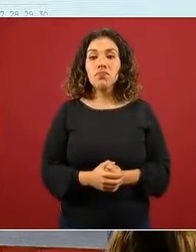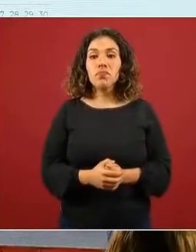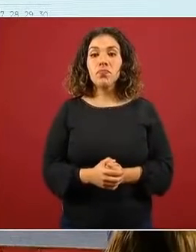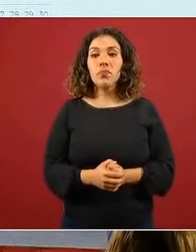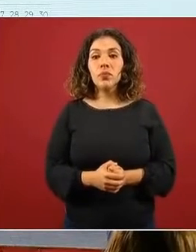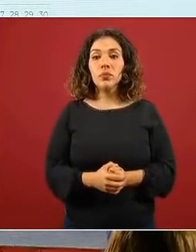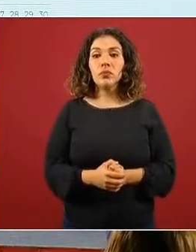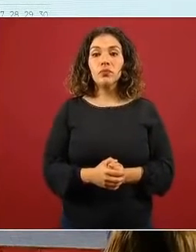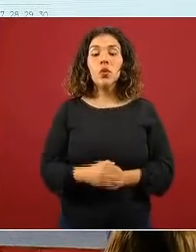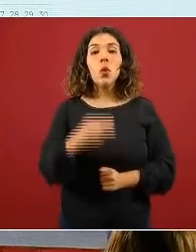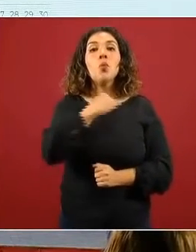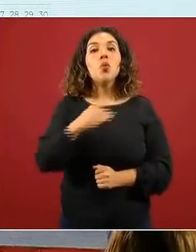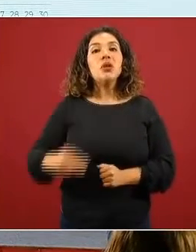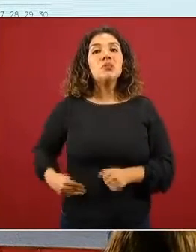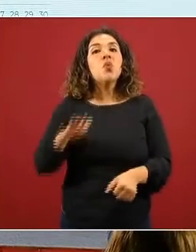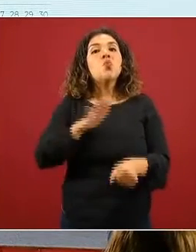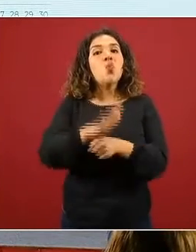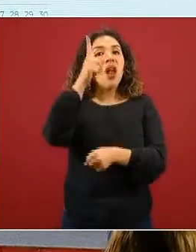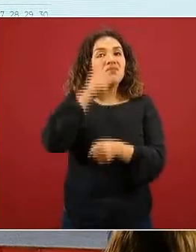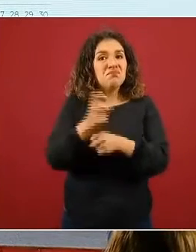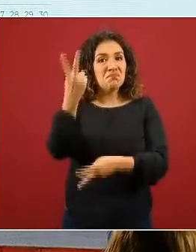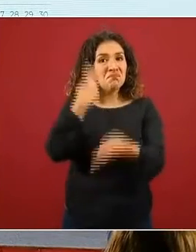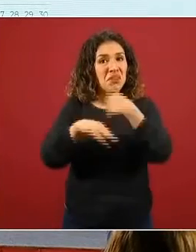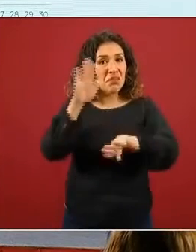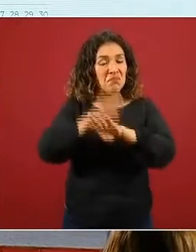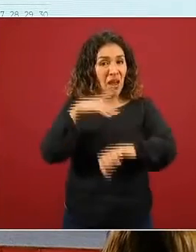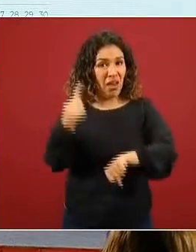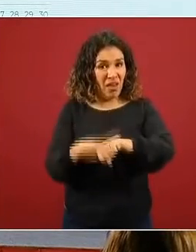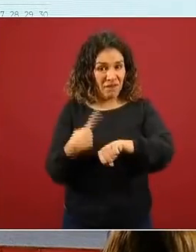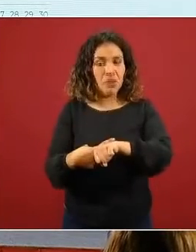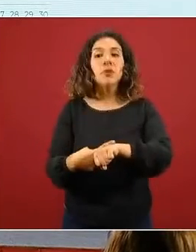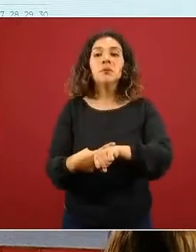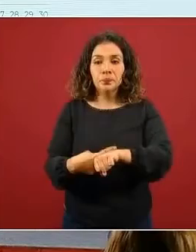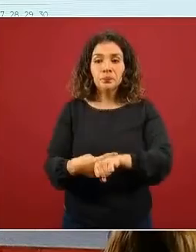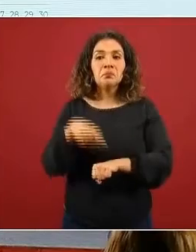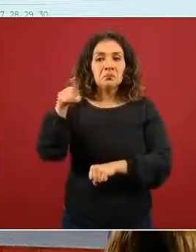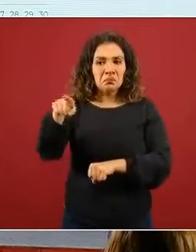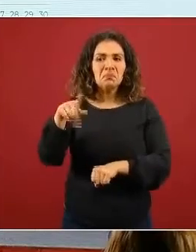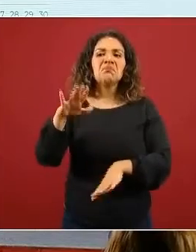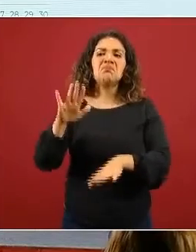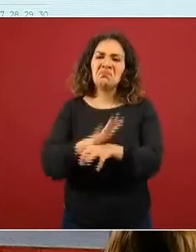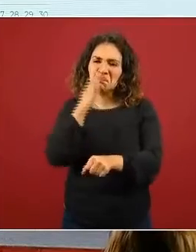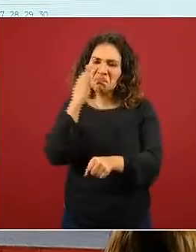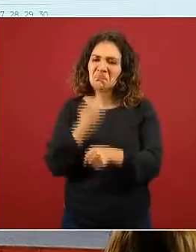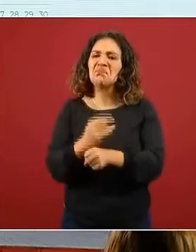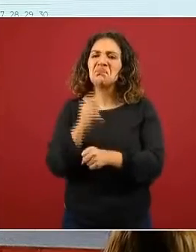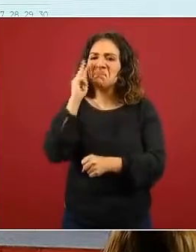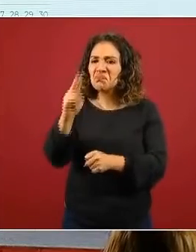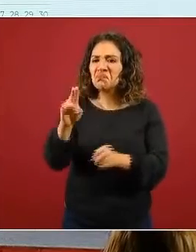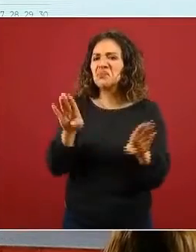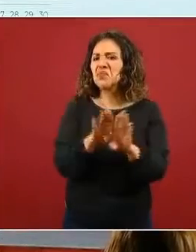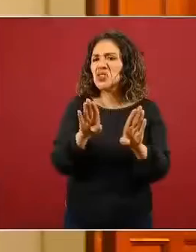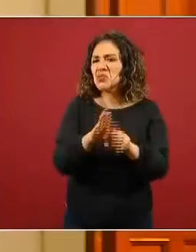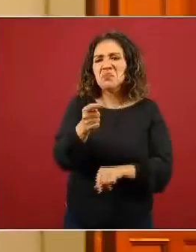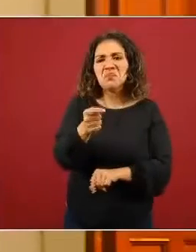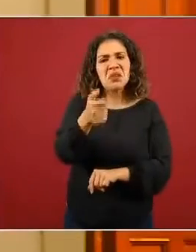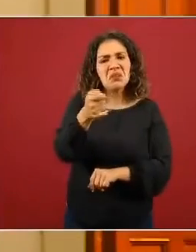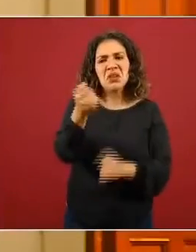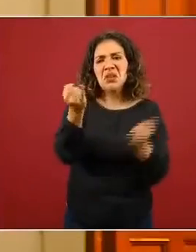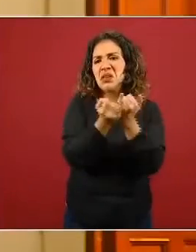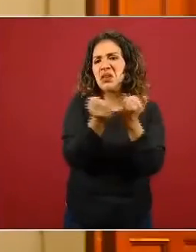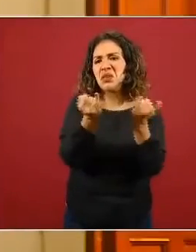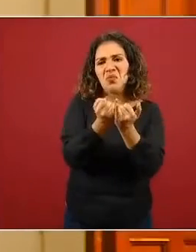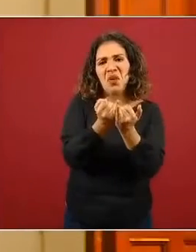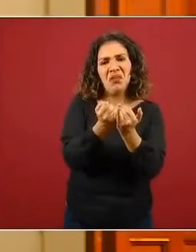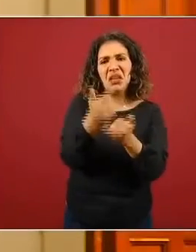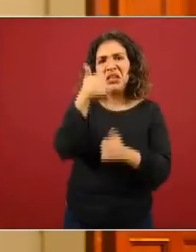diapositiva, los municipios que contribuyen a la epidemia de Nuevo León. Prácticamente un comportamiento, digamos, bastante similar